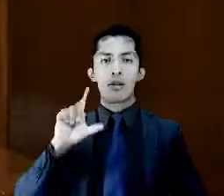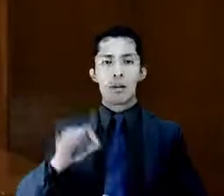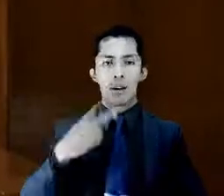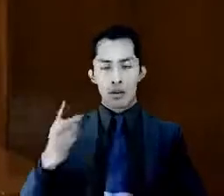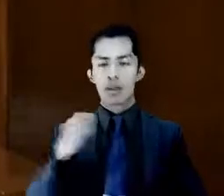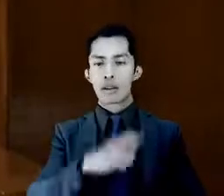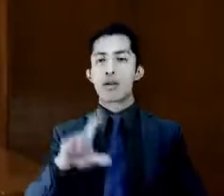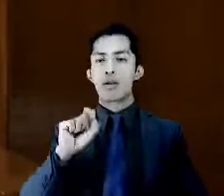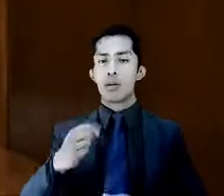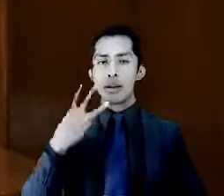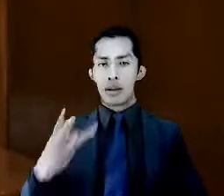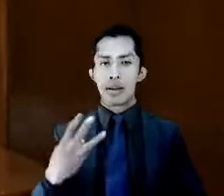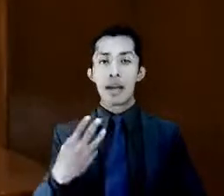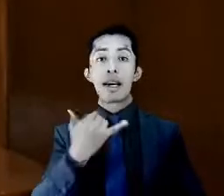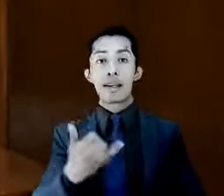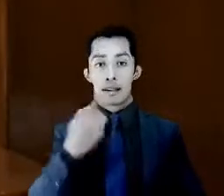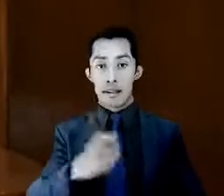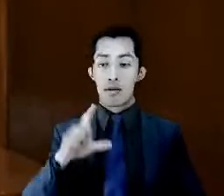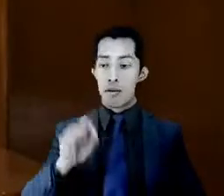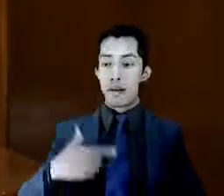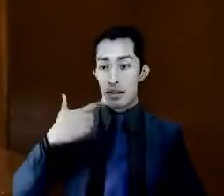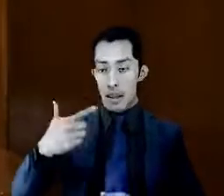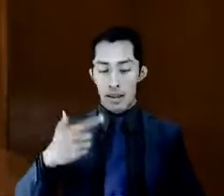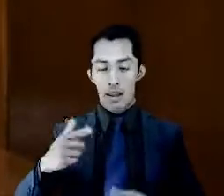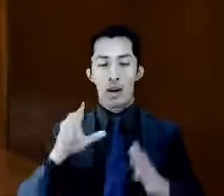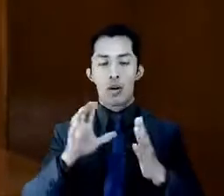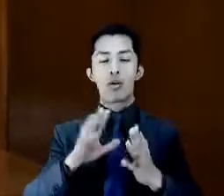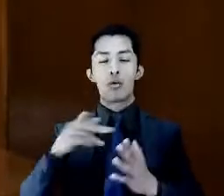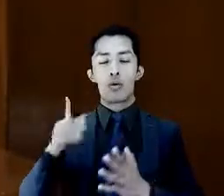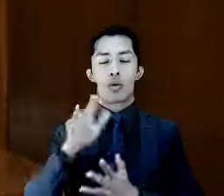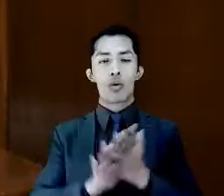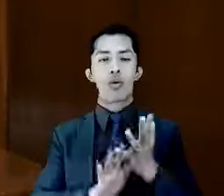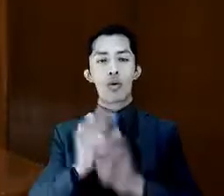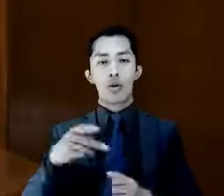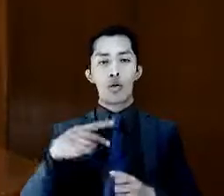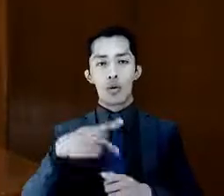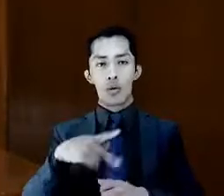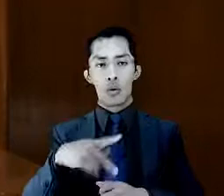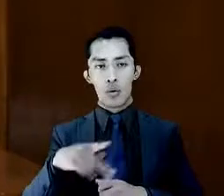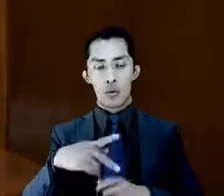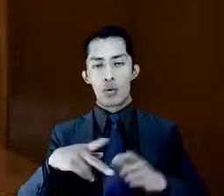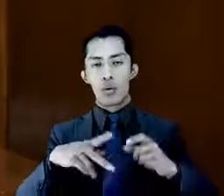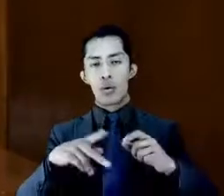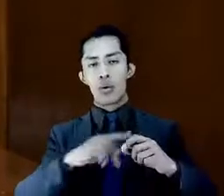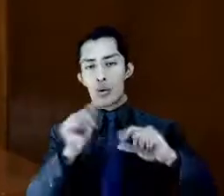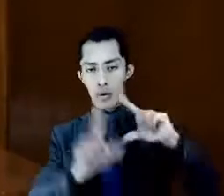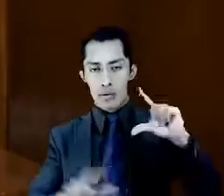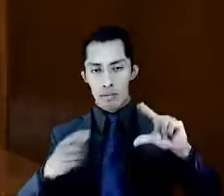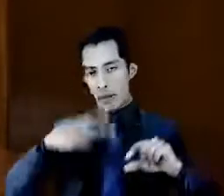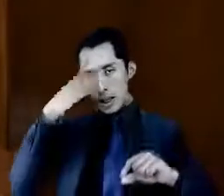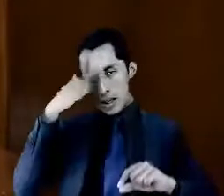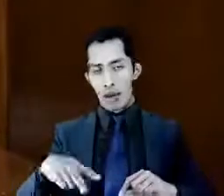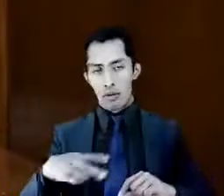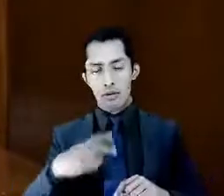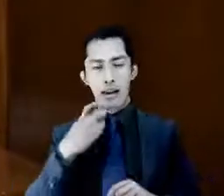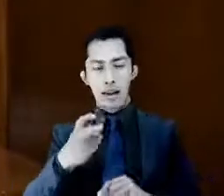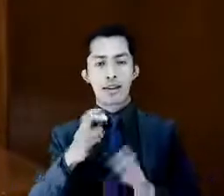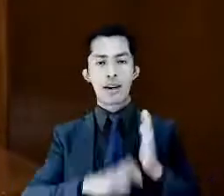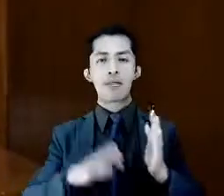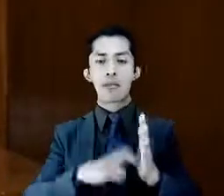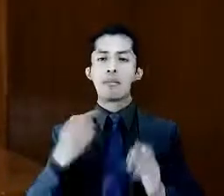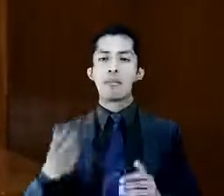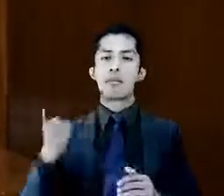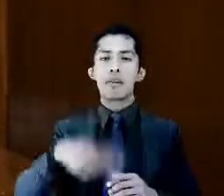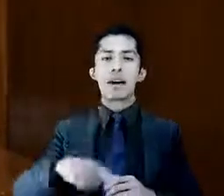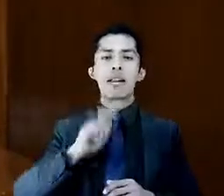122, 123 y 127 de la Constitución Política de los Estados Unidos Mexicanos, que